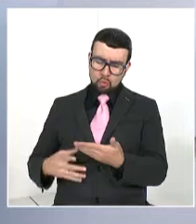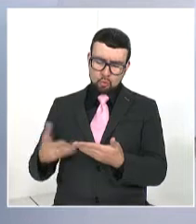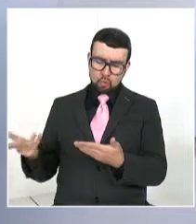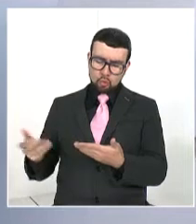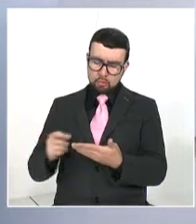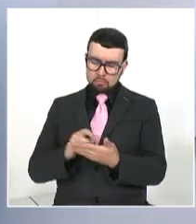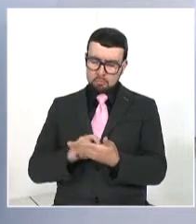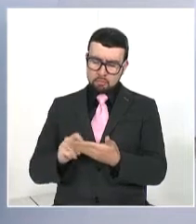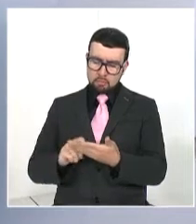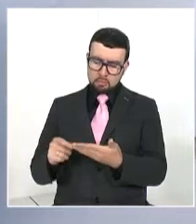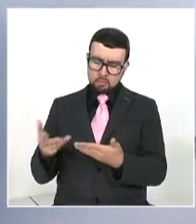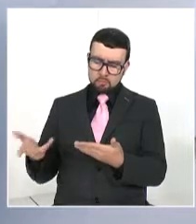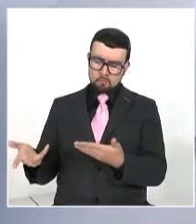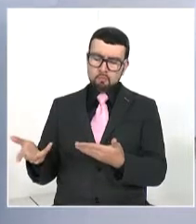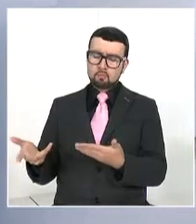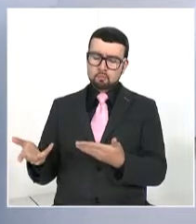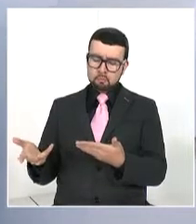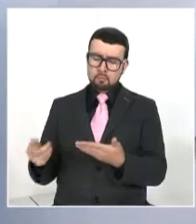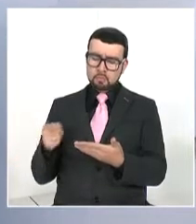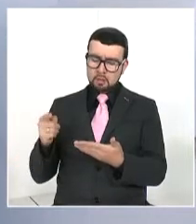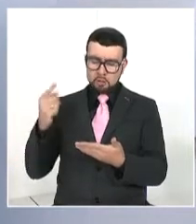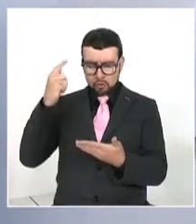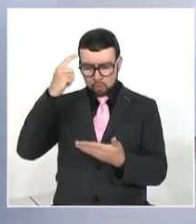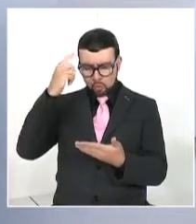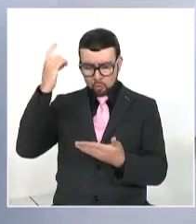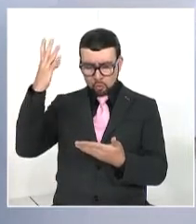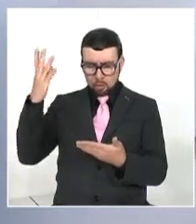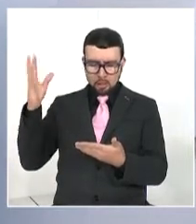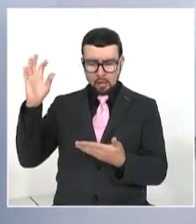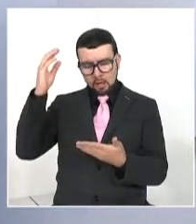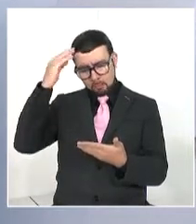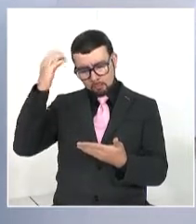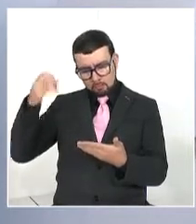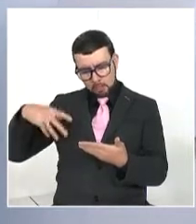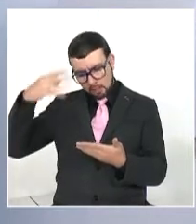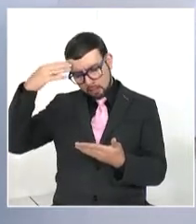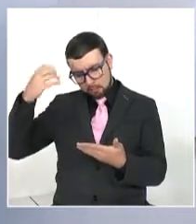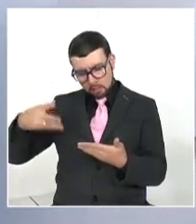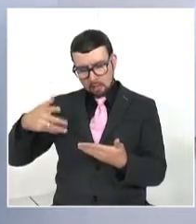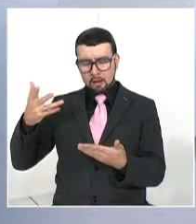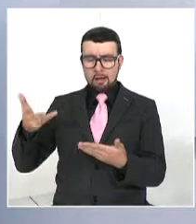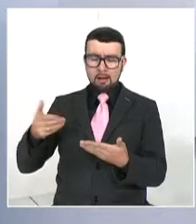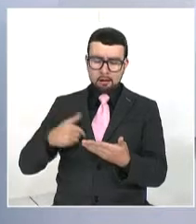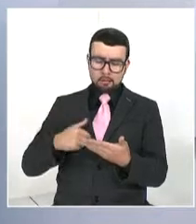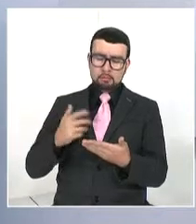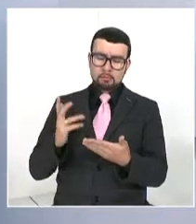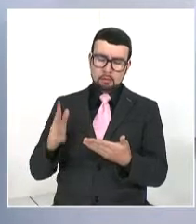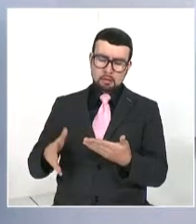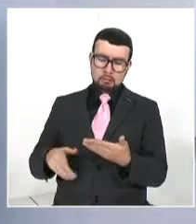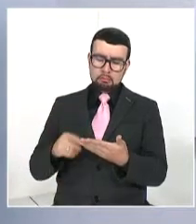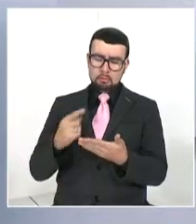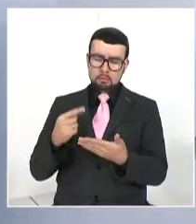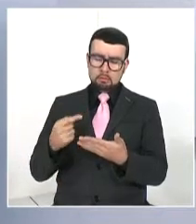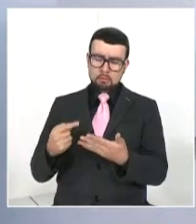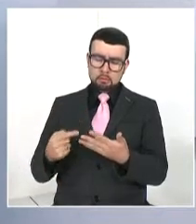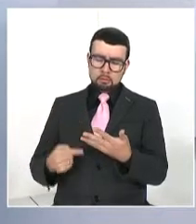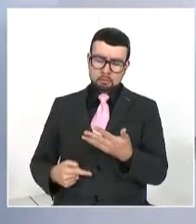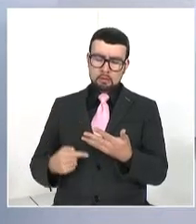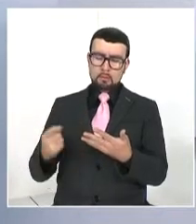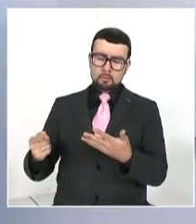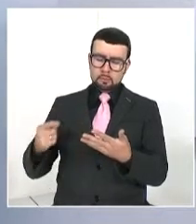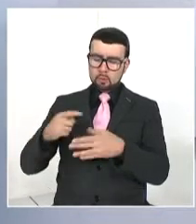que toda la parte, digamos, que si le duele la cabeza, se le cae el cabello, es una evaluación complementaria desde la